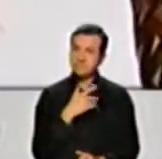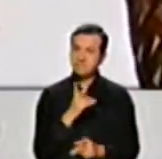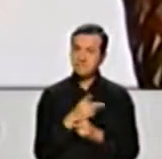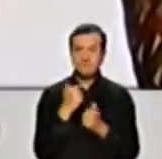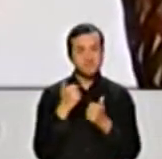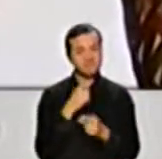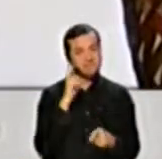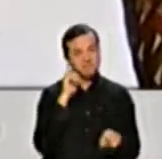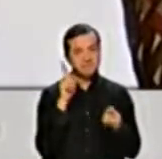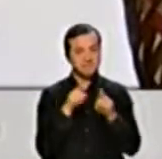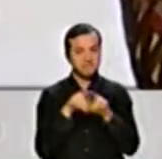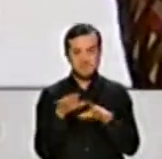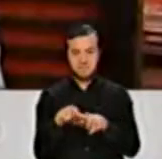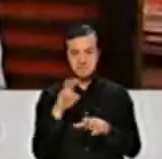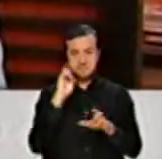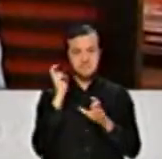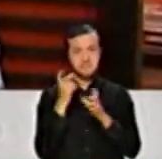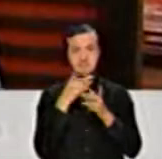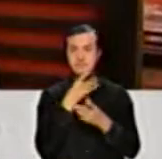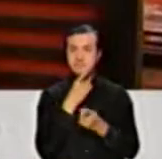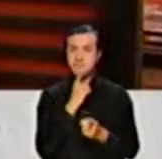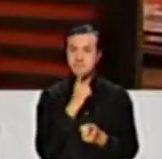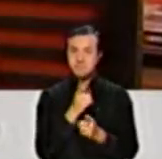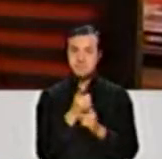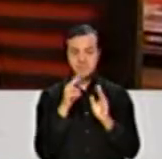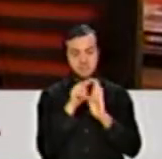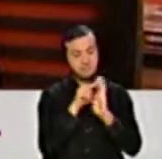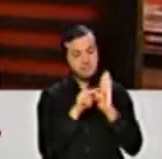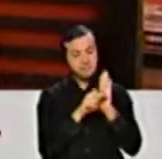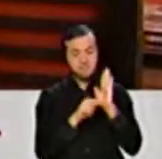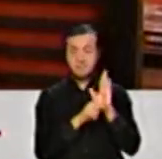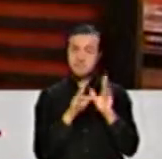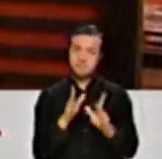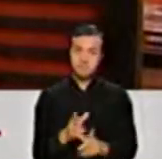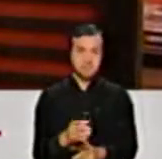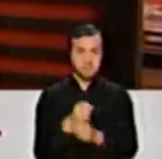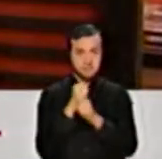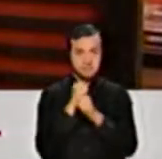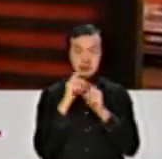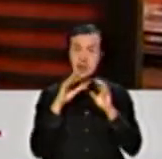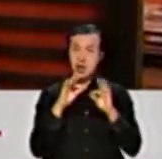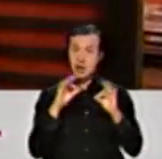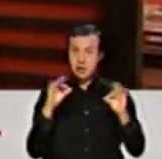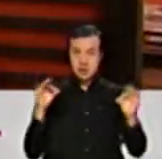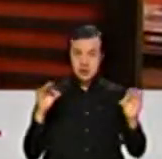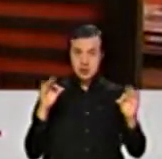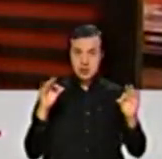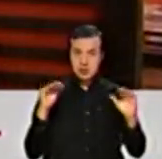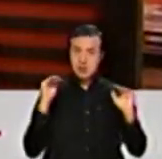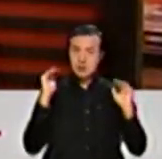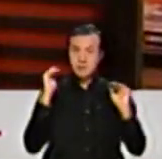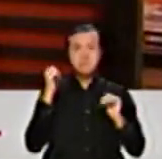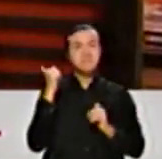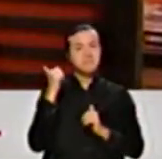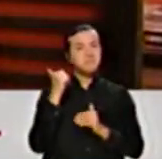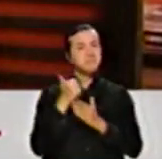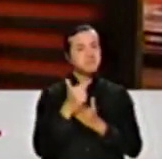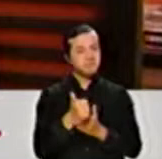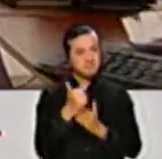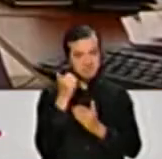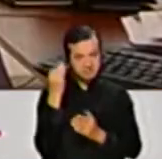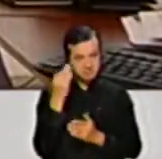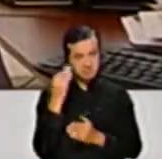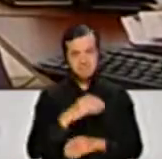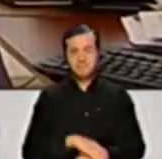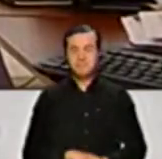producción agrícola y turístico. Si hay los estándares de seguridad, de calidad, yo creo que sí va a ser beneficioso para el